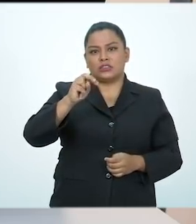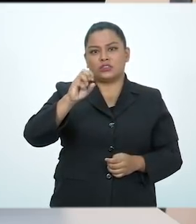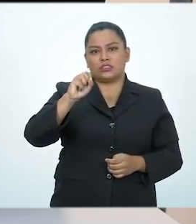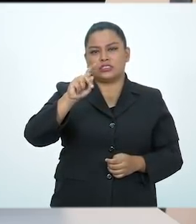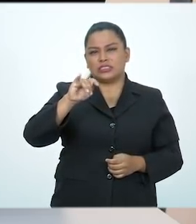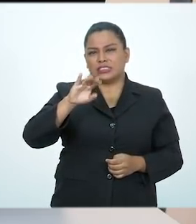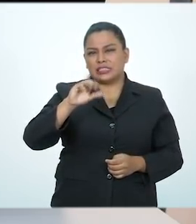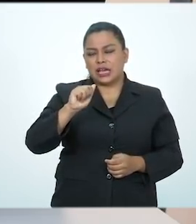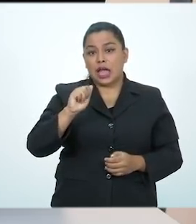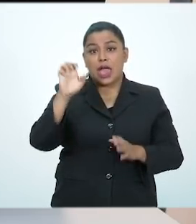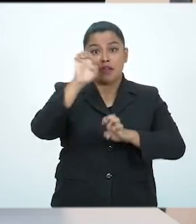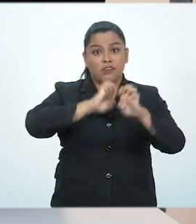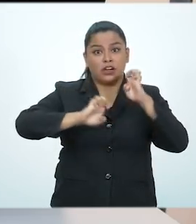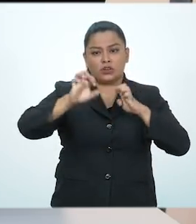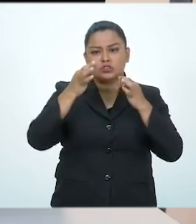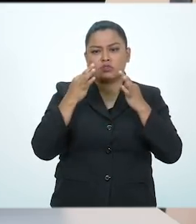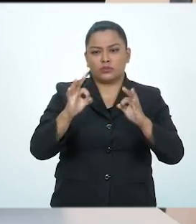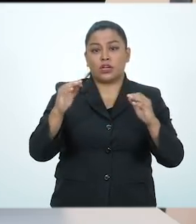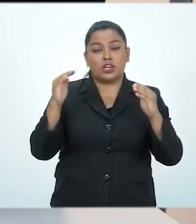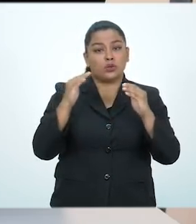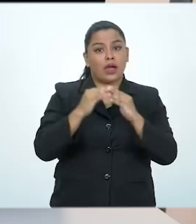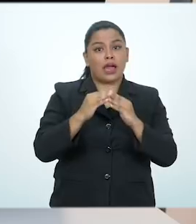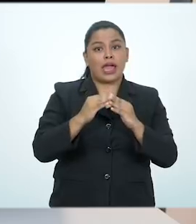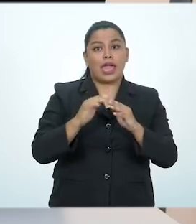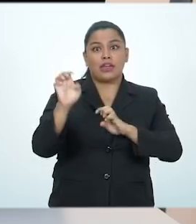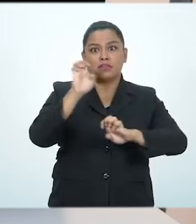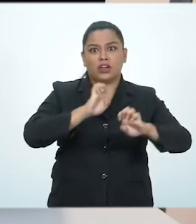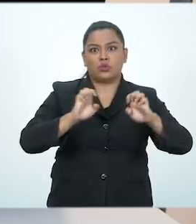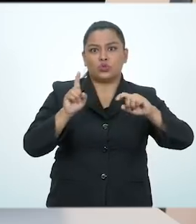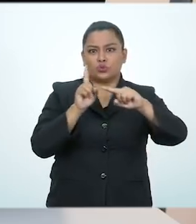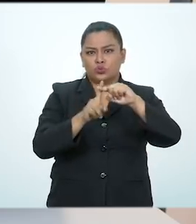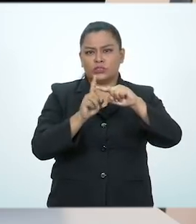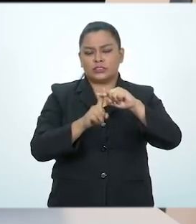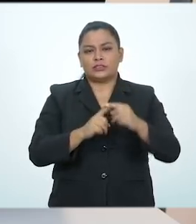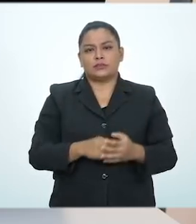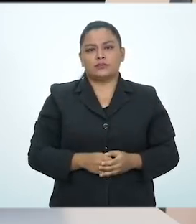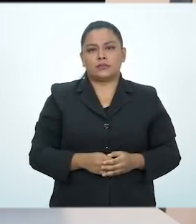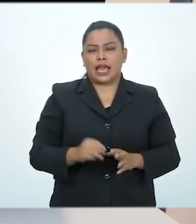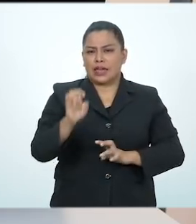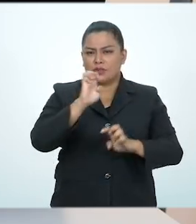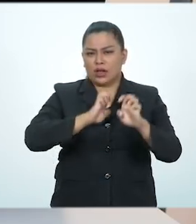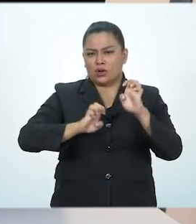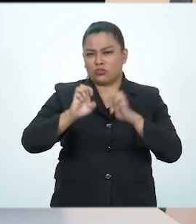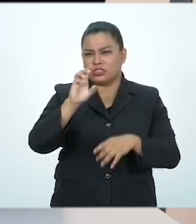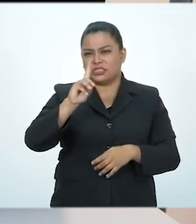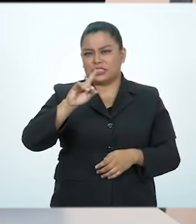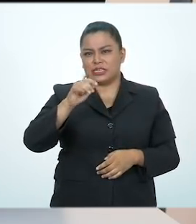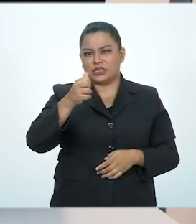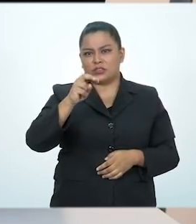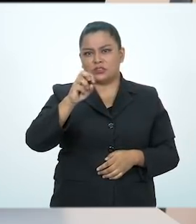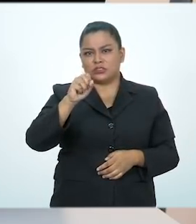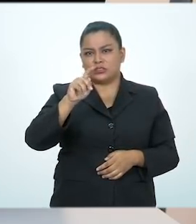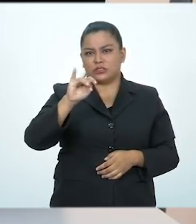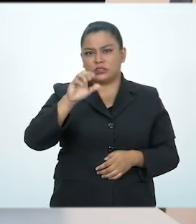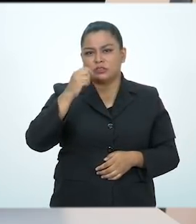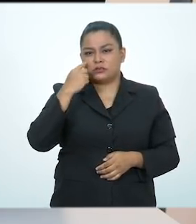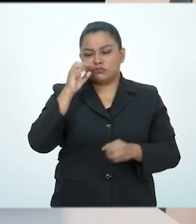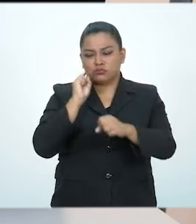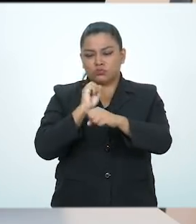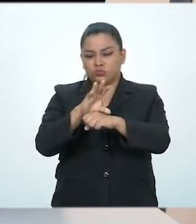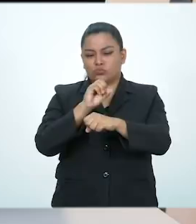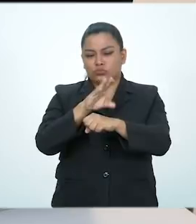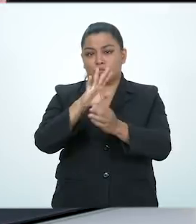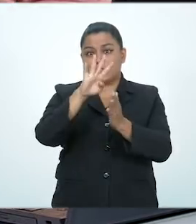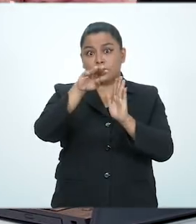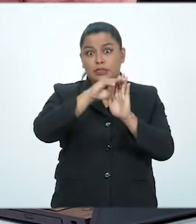evaluación formativa y la evaluación sumativa. En cuanto a la evaluación diagnóstica, usted encontrará una sugerencia en